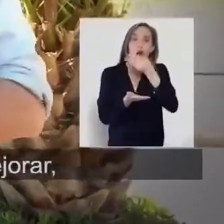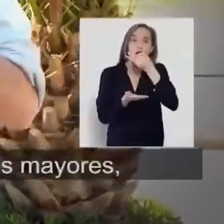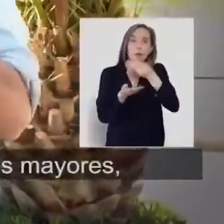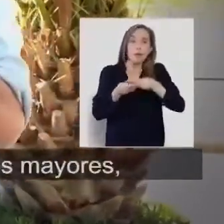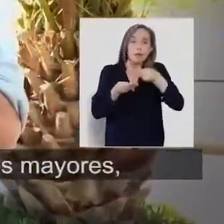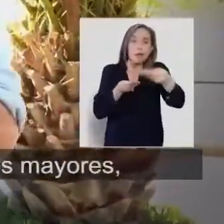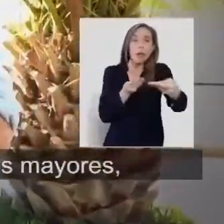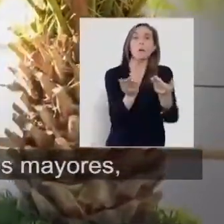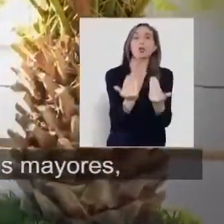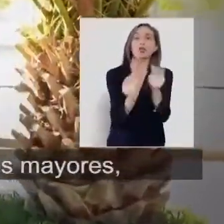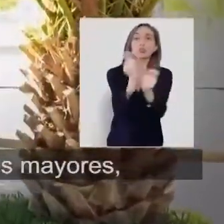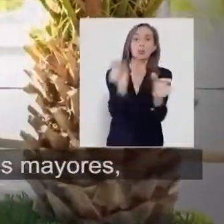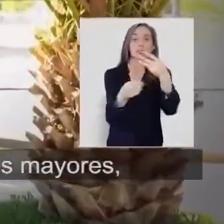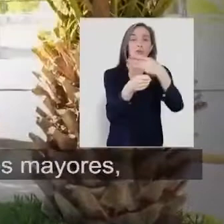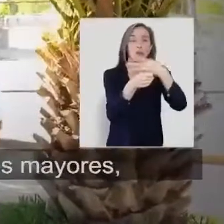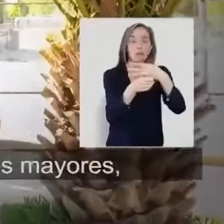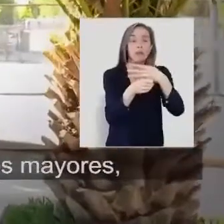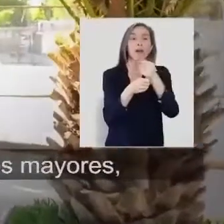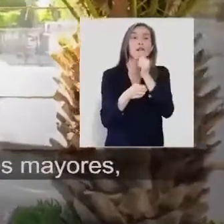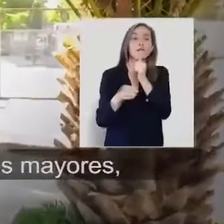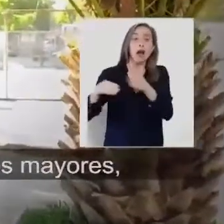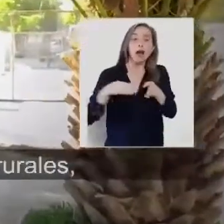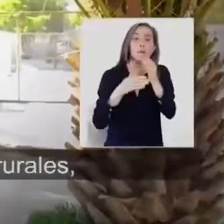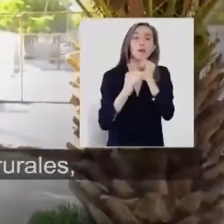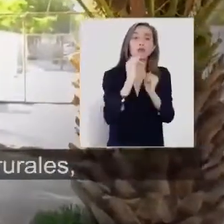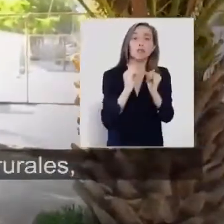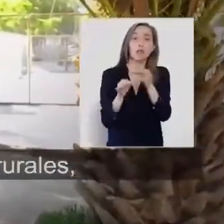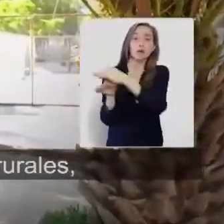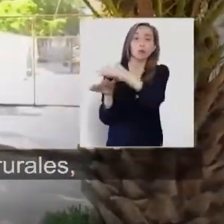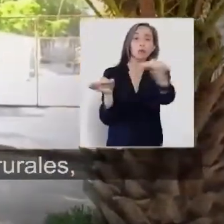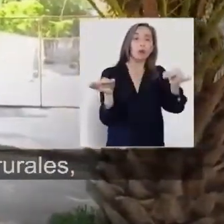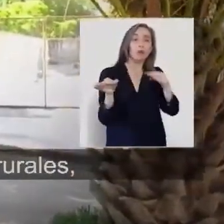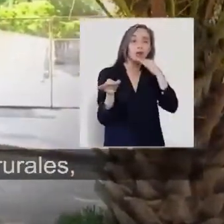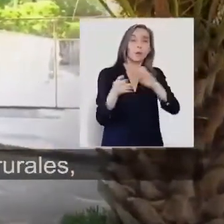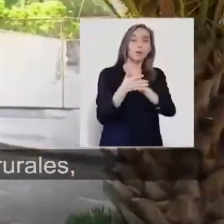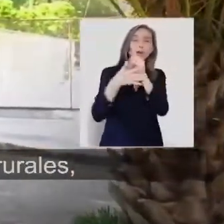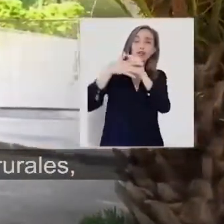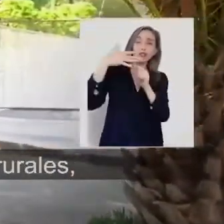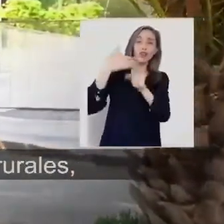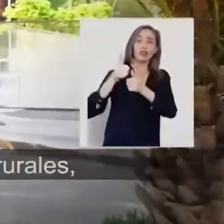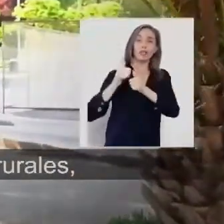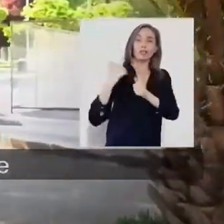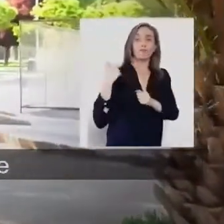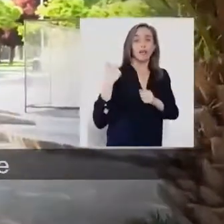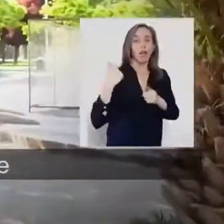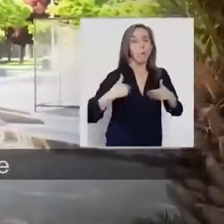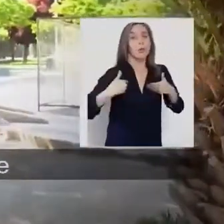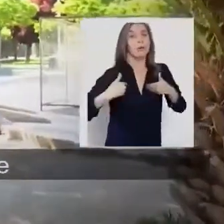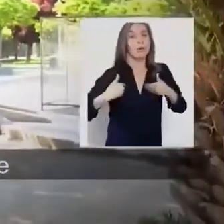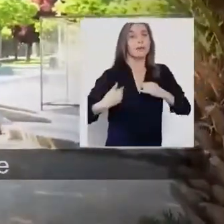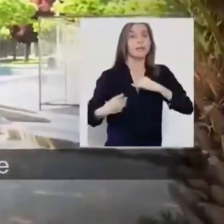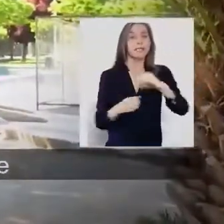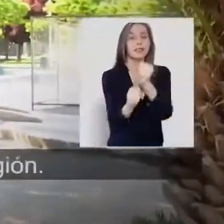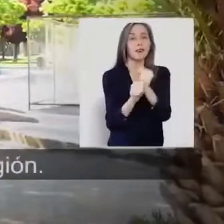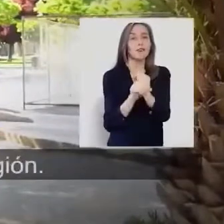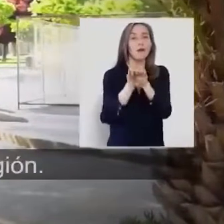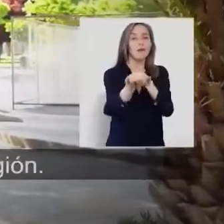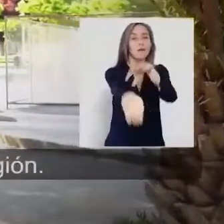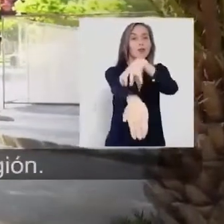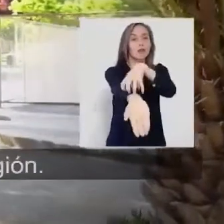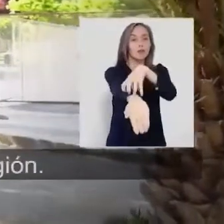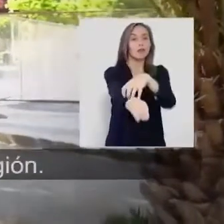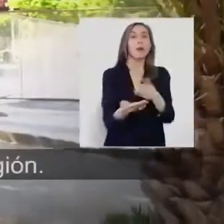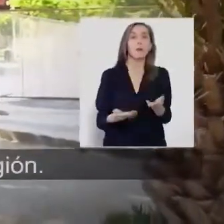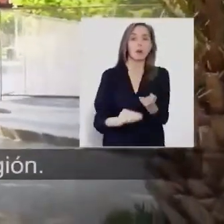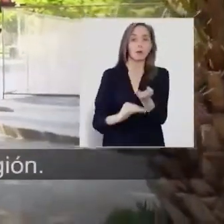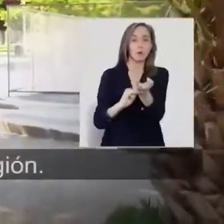mejorar. Esos remedios que necesitan nuestros adultos mayores. La conectividad que falta en los sectores rurales. Todos esos desafíos son los que me empujan a